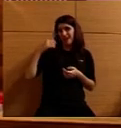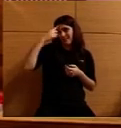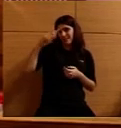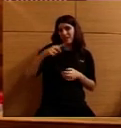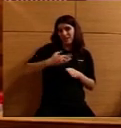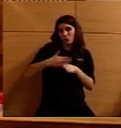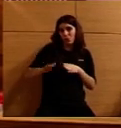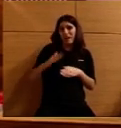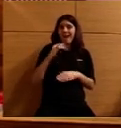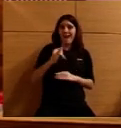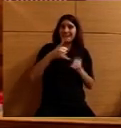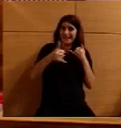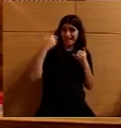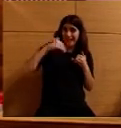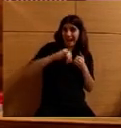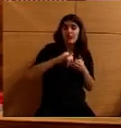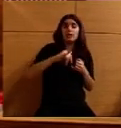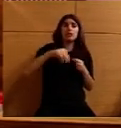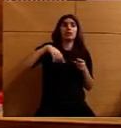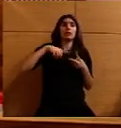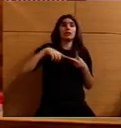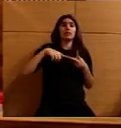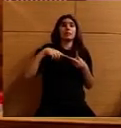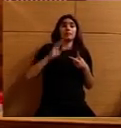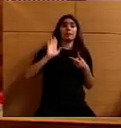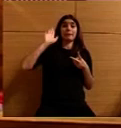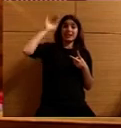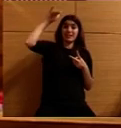deberían de saber que existe esa línea, deberían de saber que la